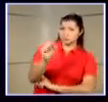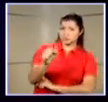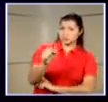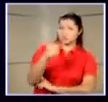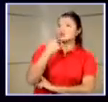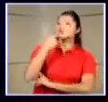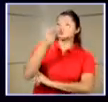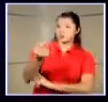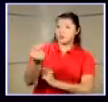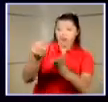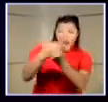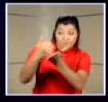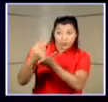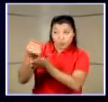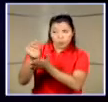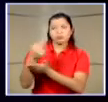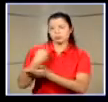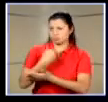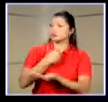dijo, del Fondo Monetario.